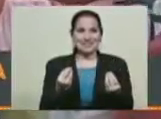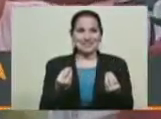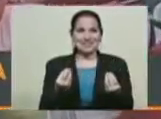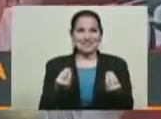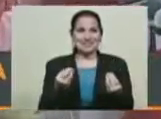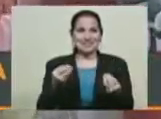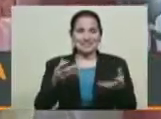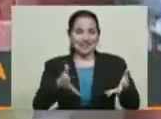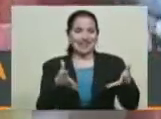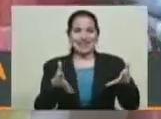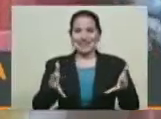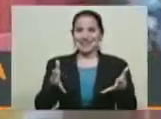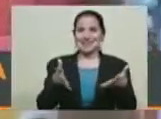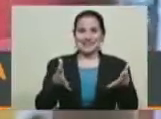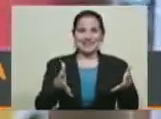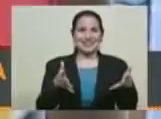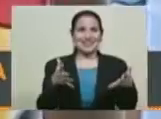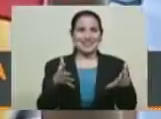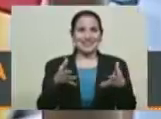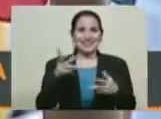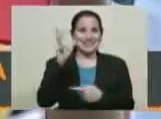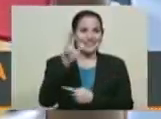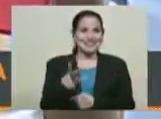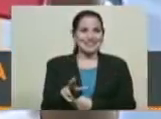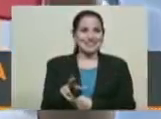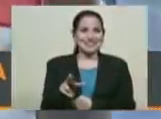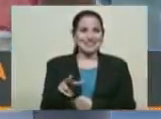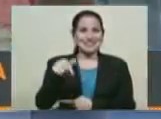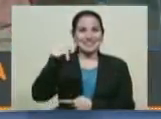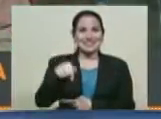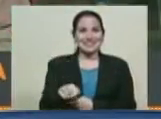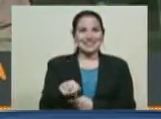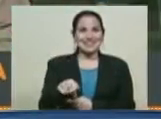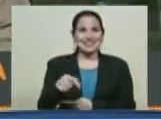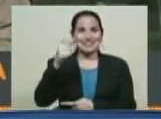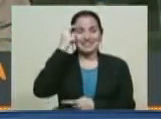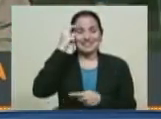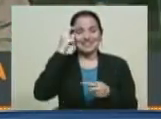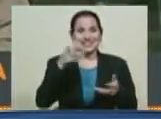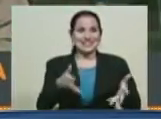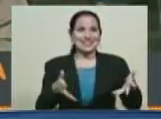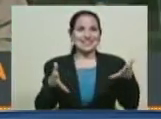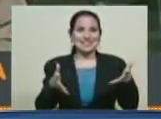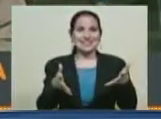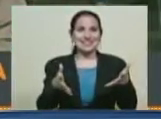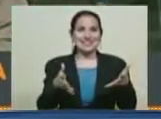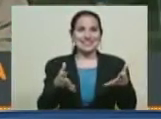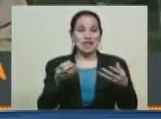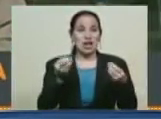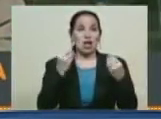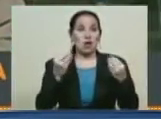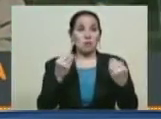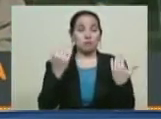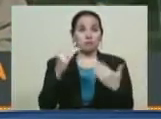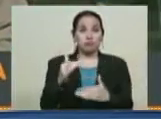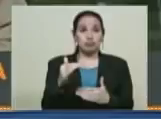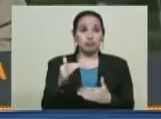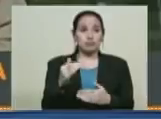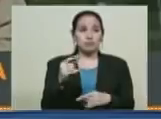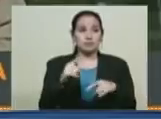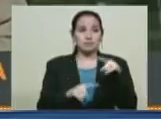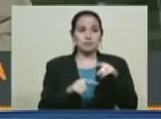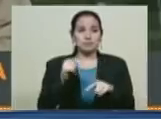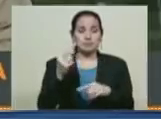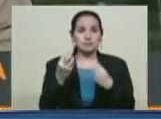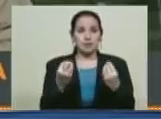victoria de todos los días. Hoy es un día de victoria. Son victorias parciales que van sumando el